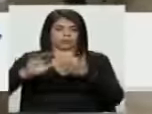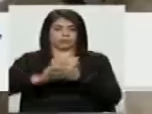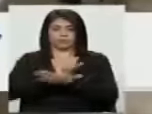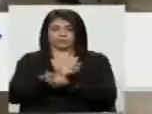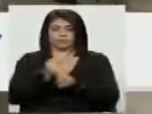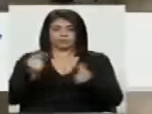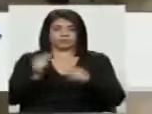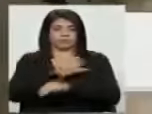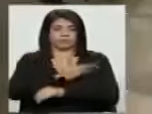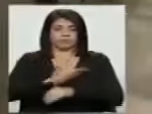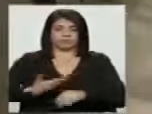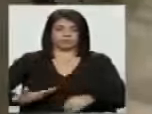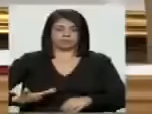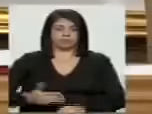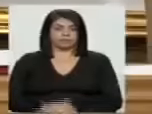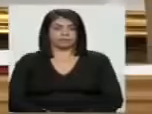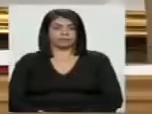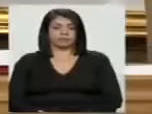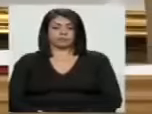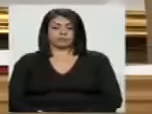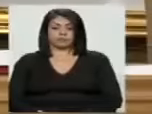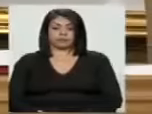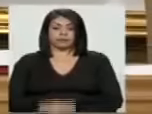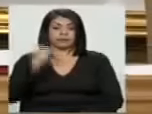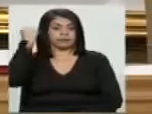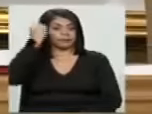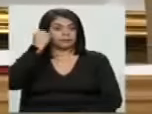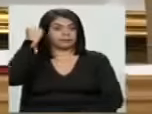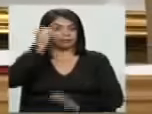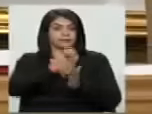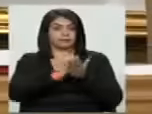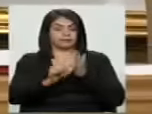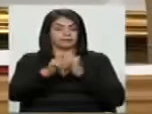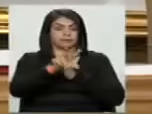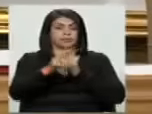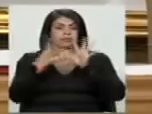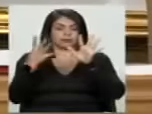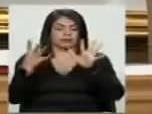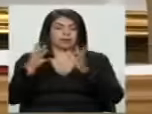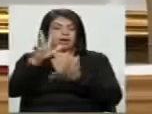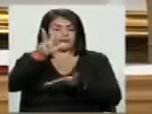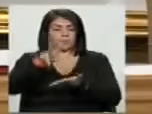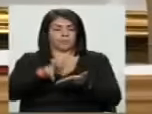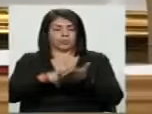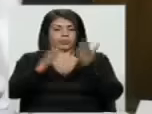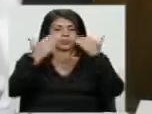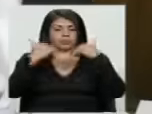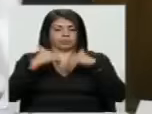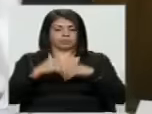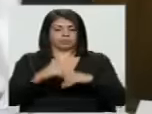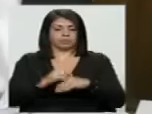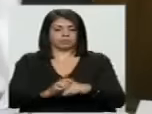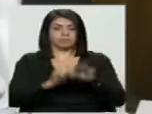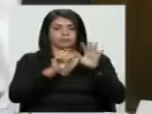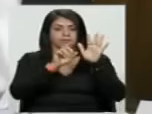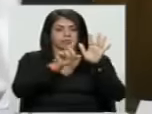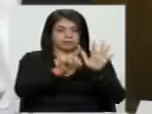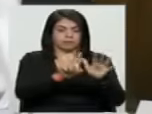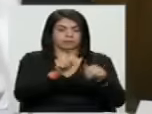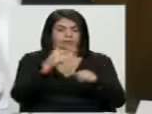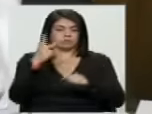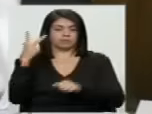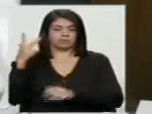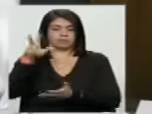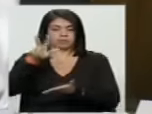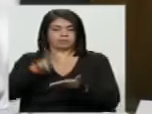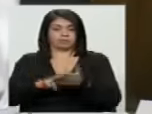liquidación. Es todo, presidente. En consideración el artículo 29. Aprobado. Siguiente. Sexagésimo tercero. Se